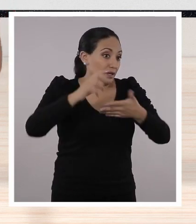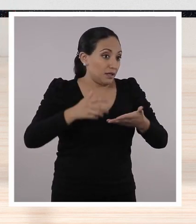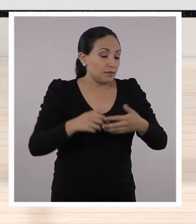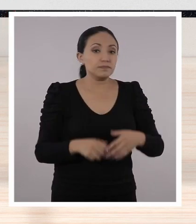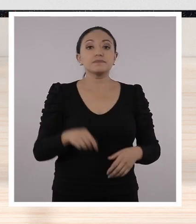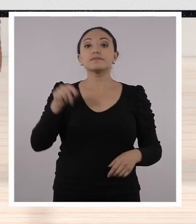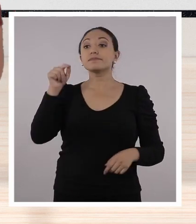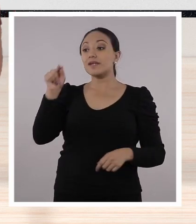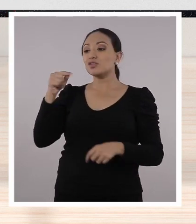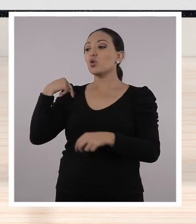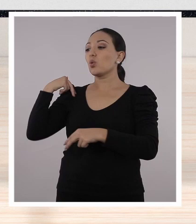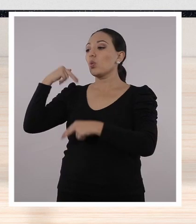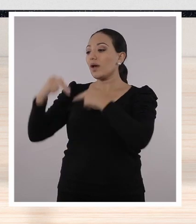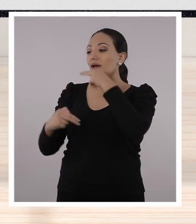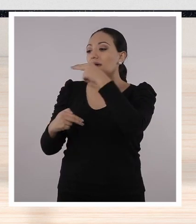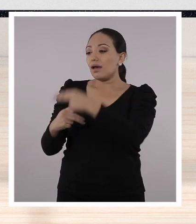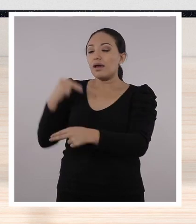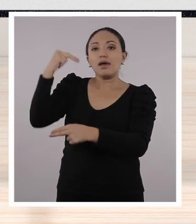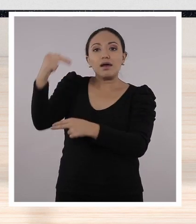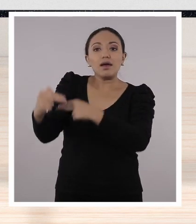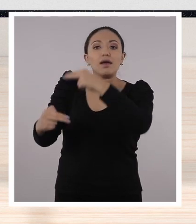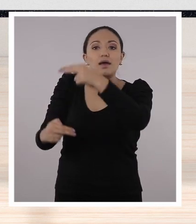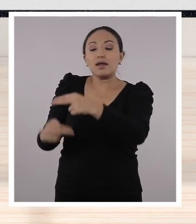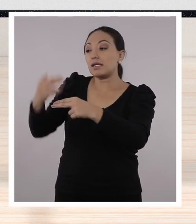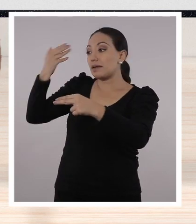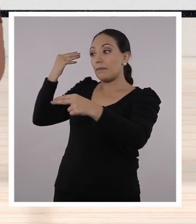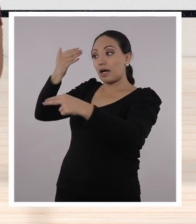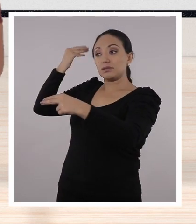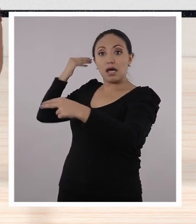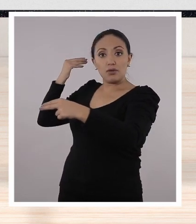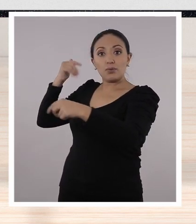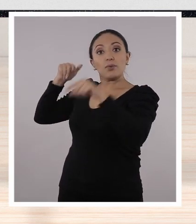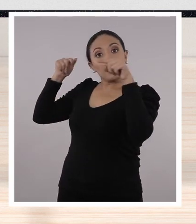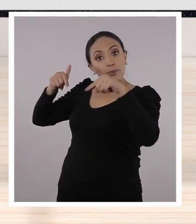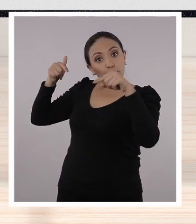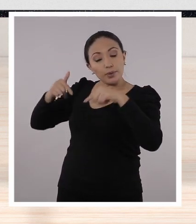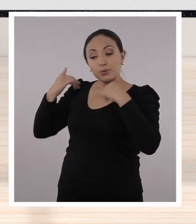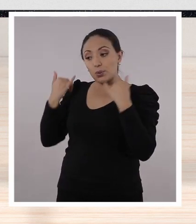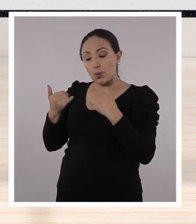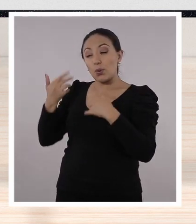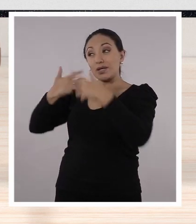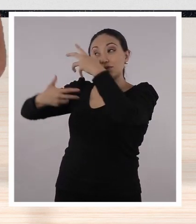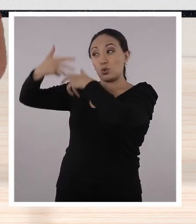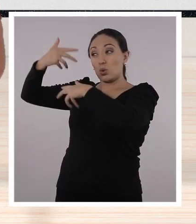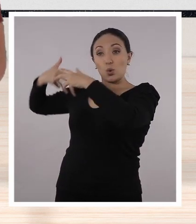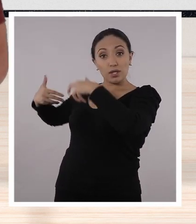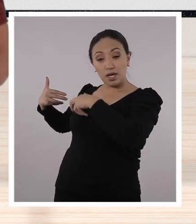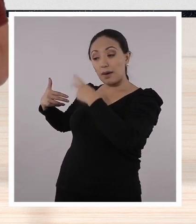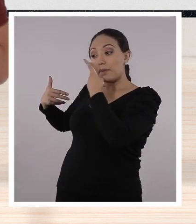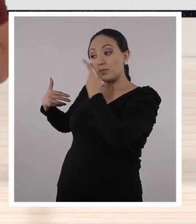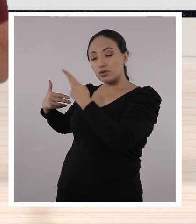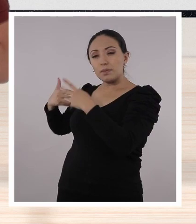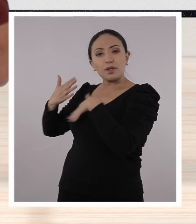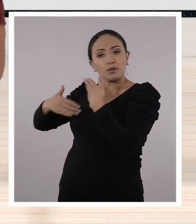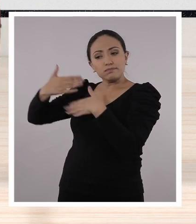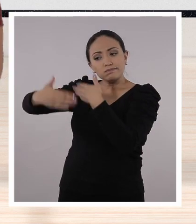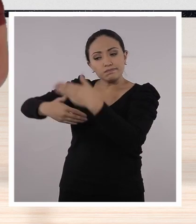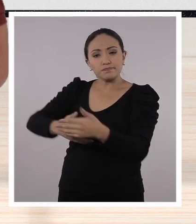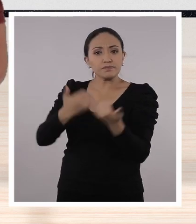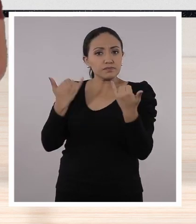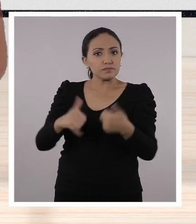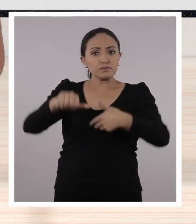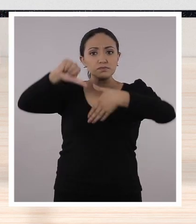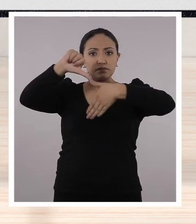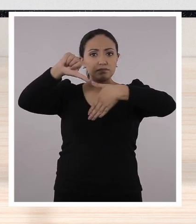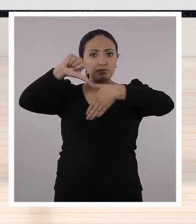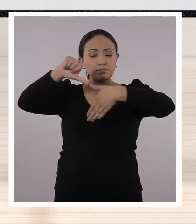eso es heredado o viene de un pasado, de una construcción del pasado, y eso vamos a hacer hoy día precisamente, ¿sí? A identificar estos